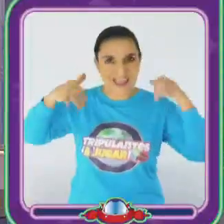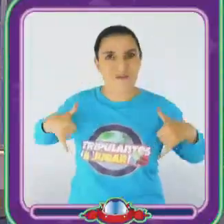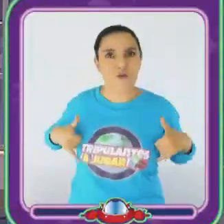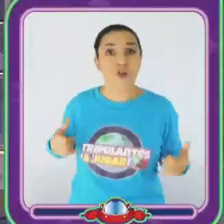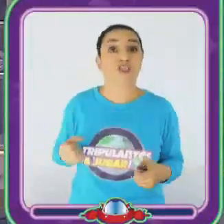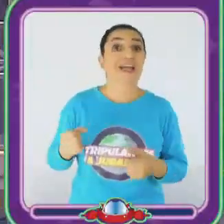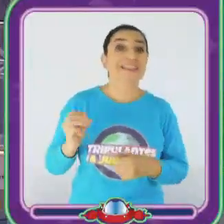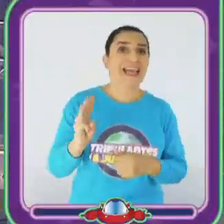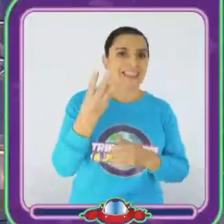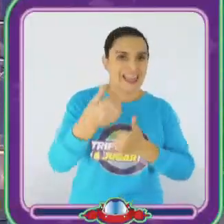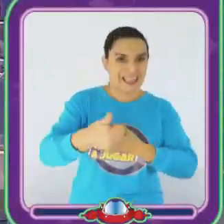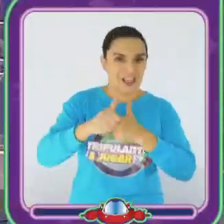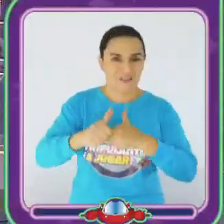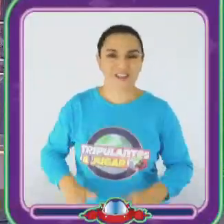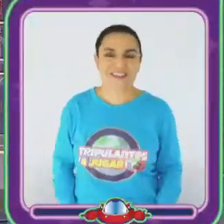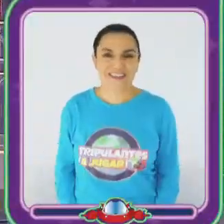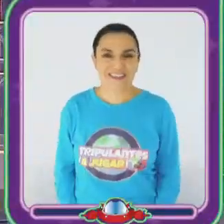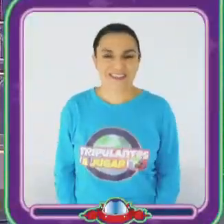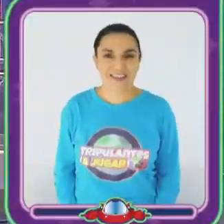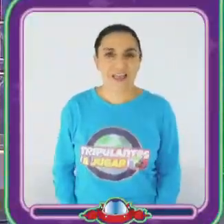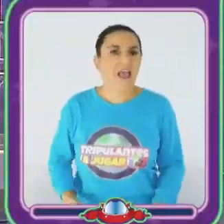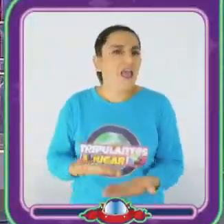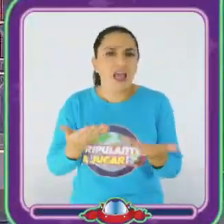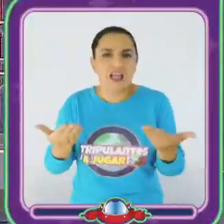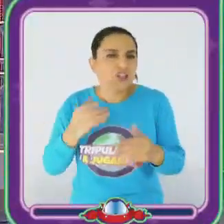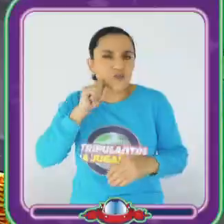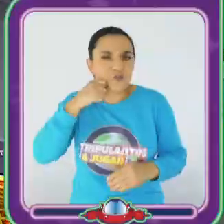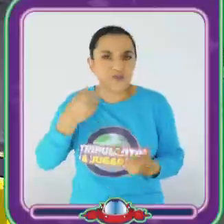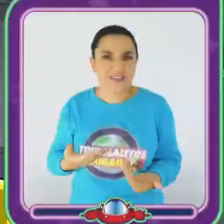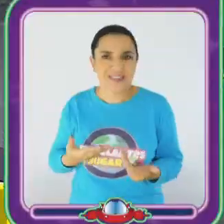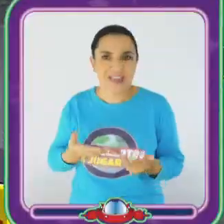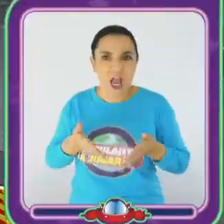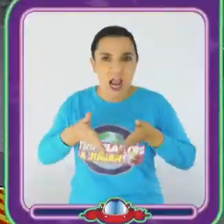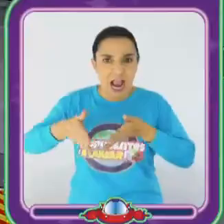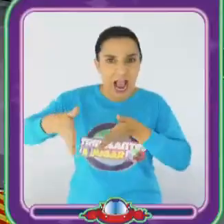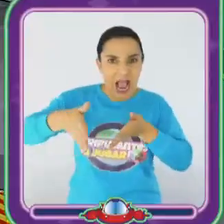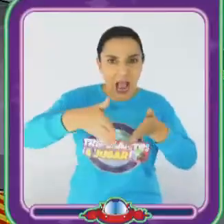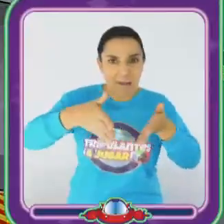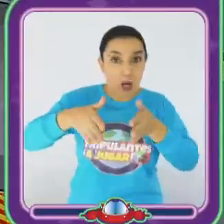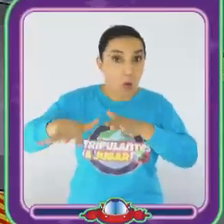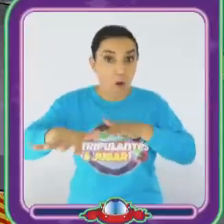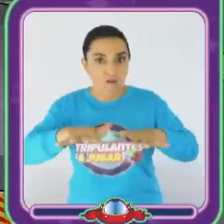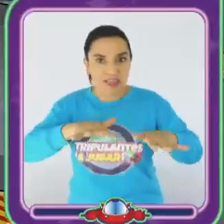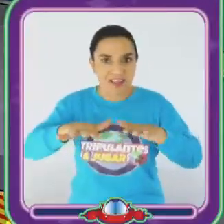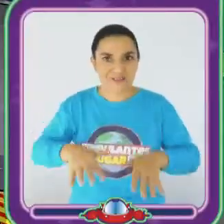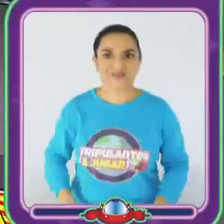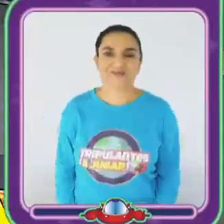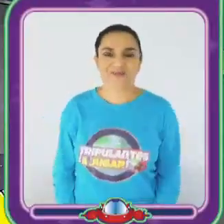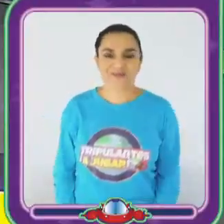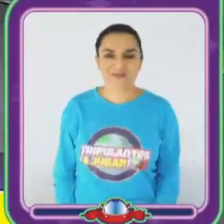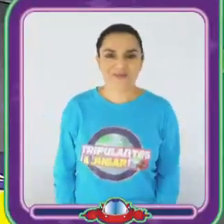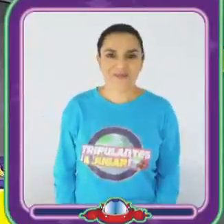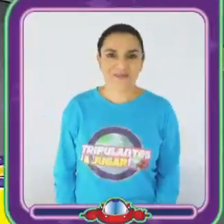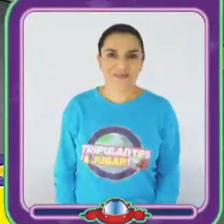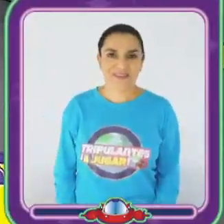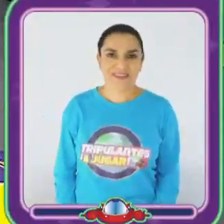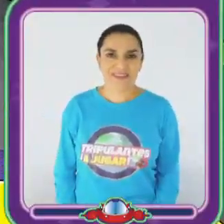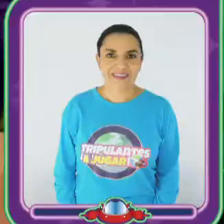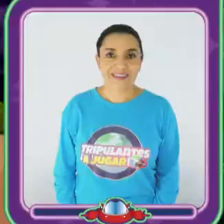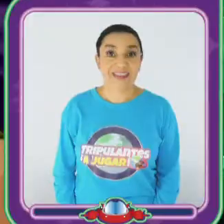Bienvenida, tripulación, al tercer desafío. Esto se llama el camino movedizo.